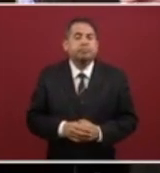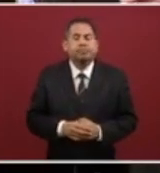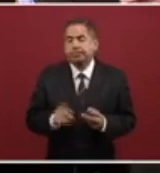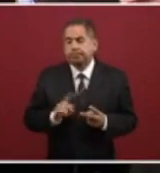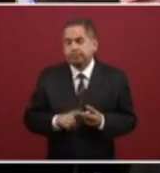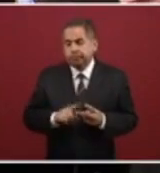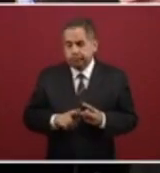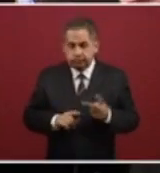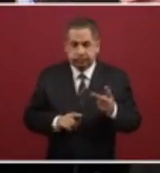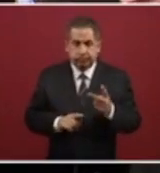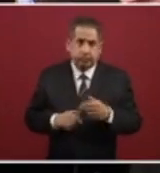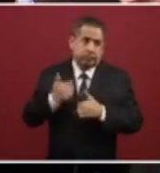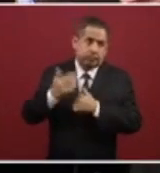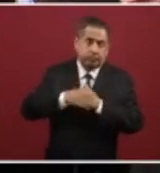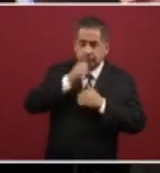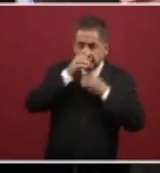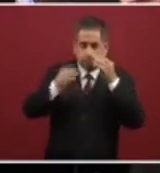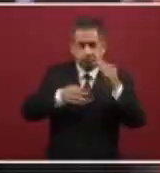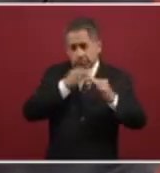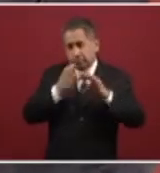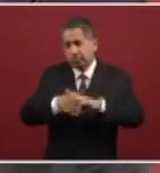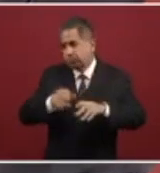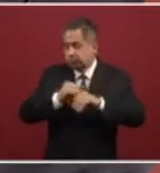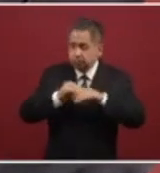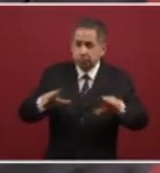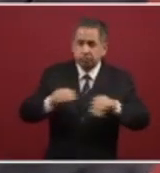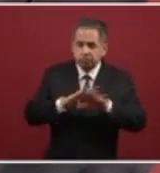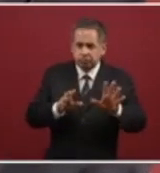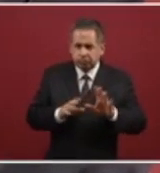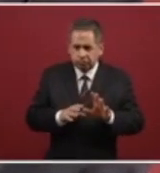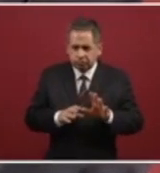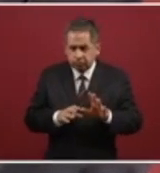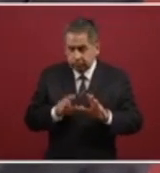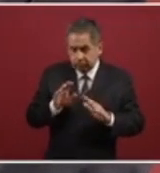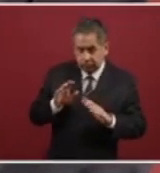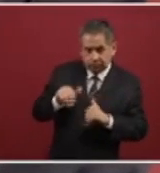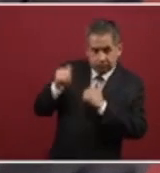Segundo lugar, si va a haber una campaña informativa, ¿te refieres fuera de México?